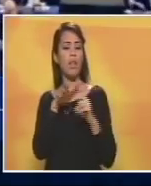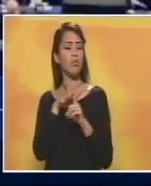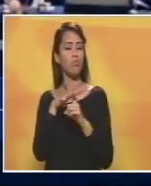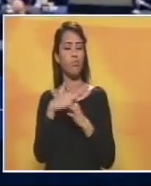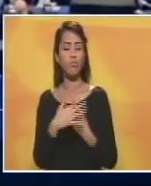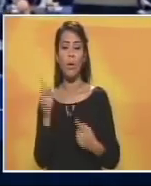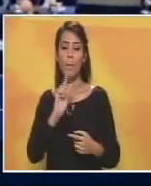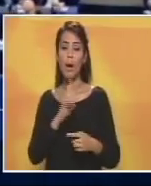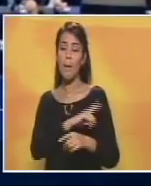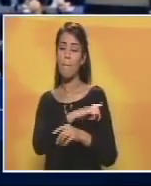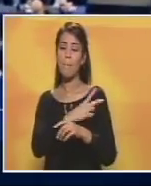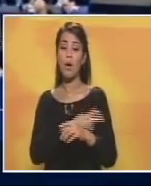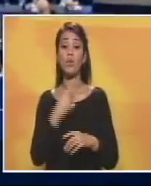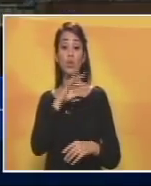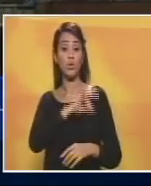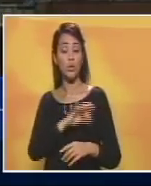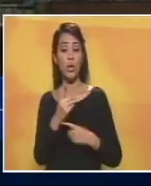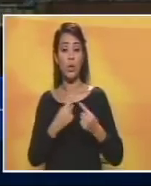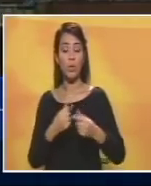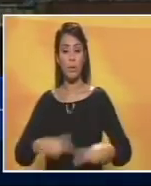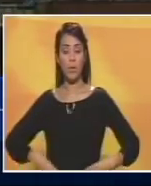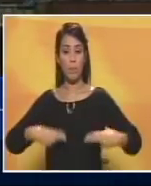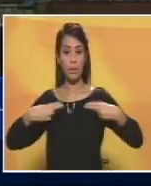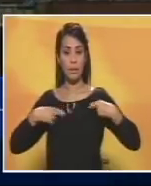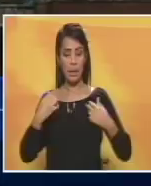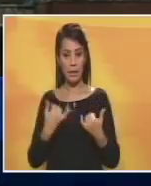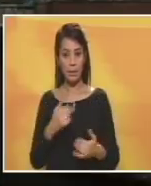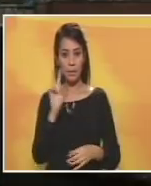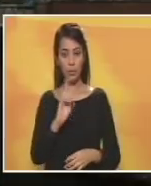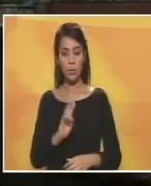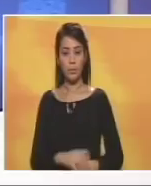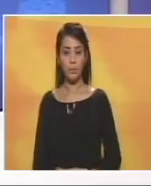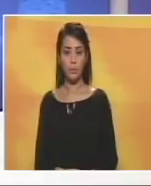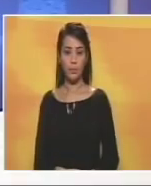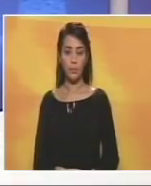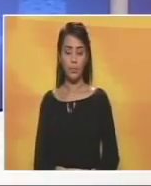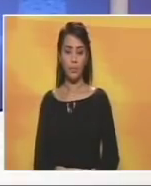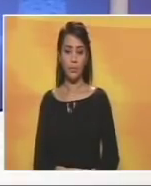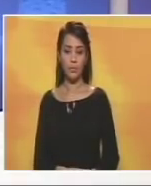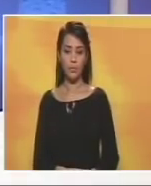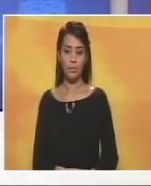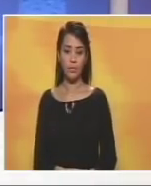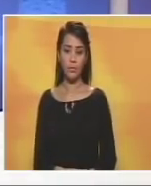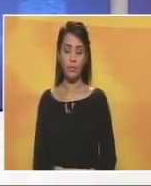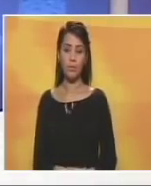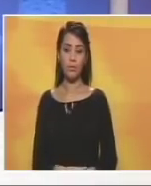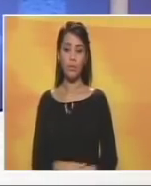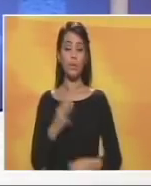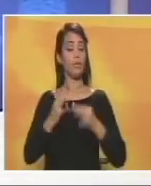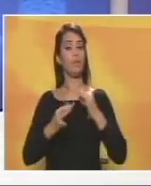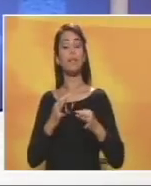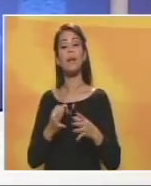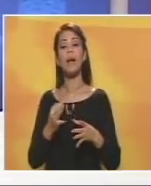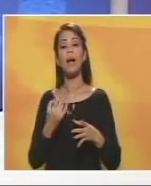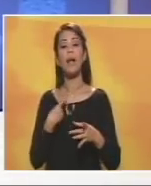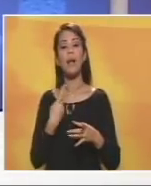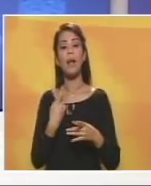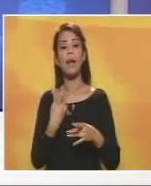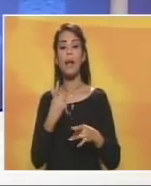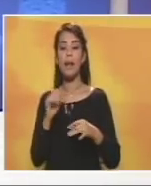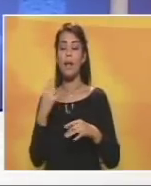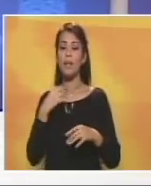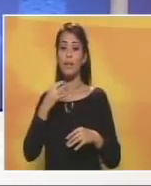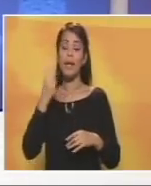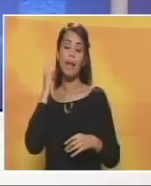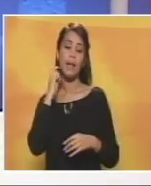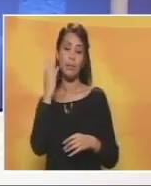difícil situación política, social y económica y humanitaria que vive Venezuela. El fiscal general de la República, Tarek William Saab,